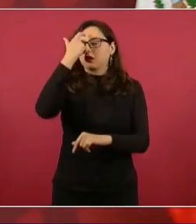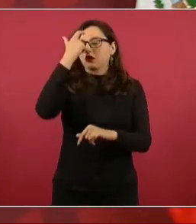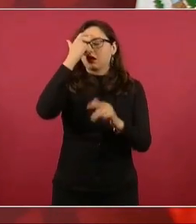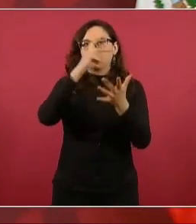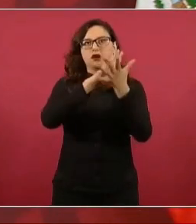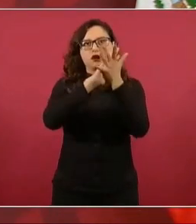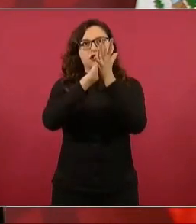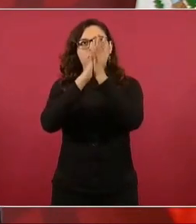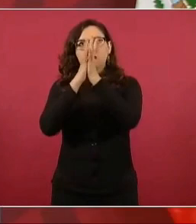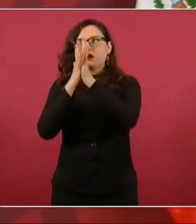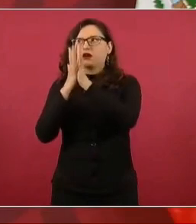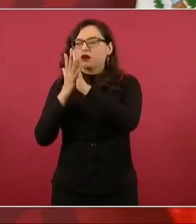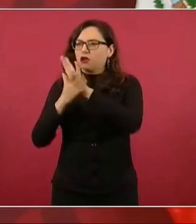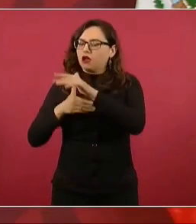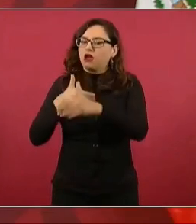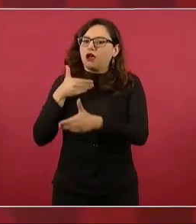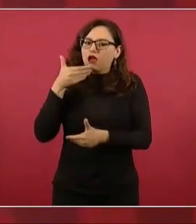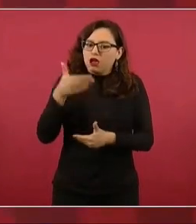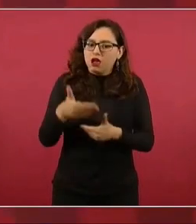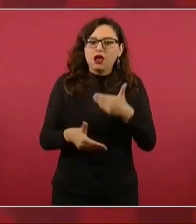Entonces son procesos